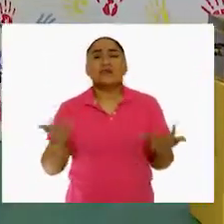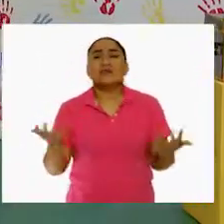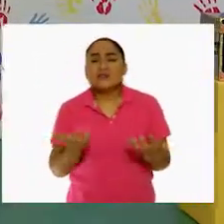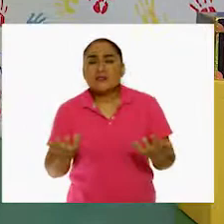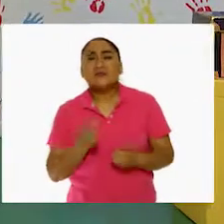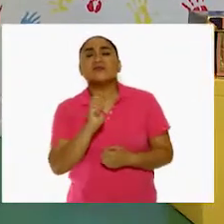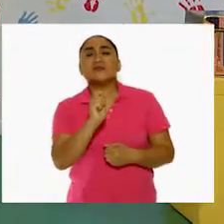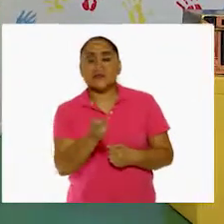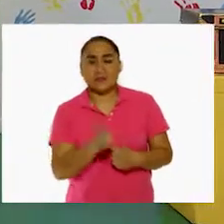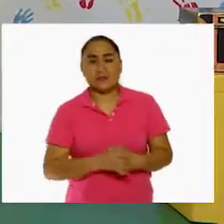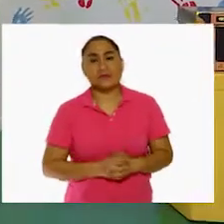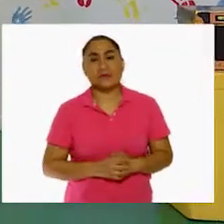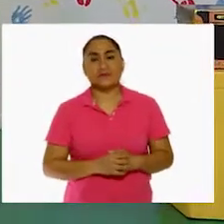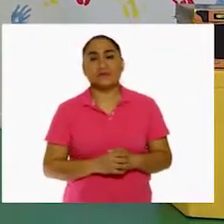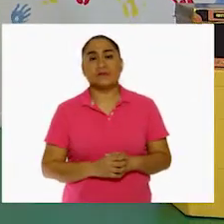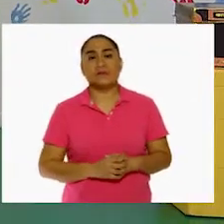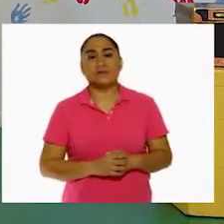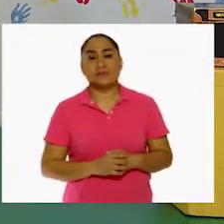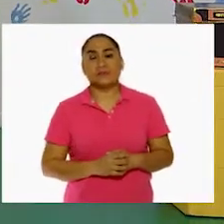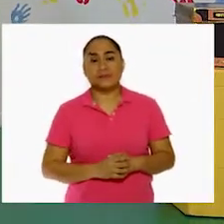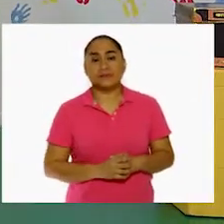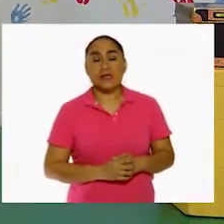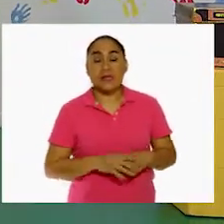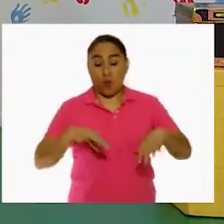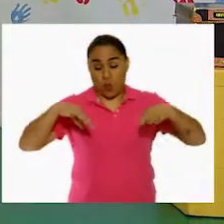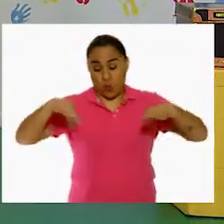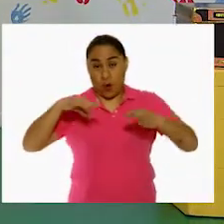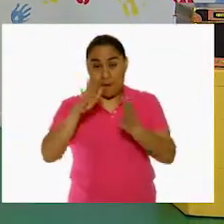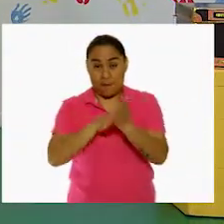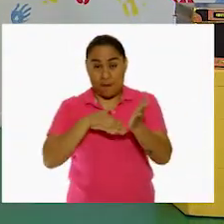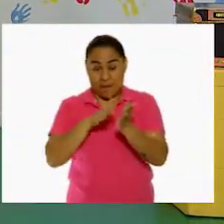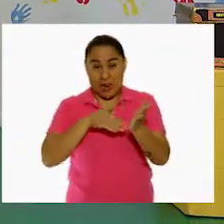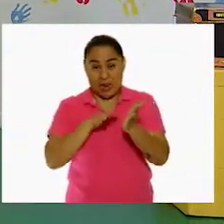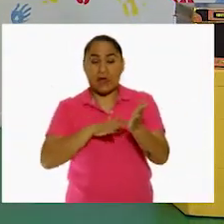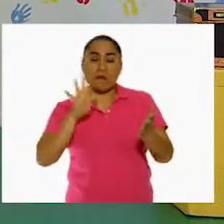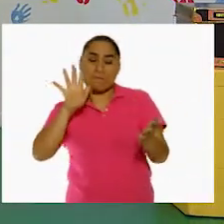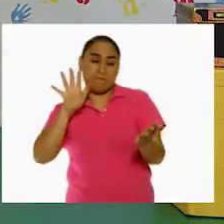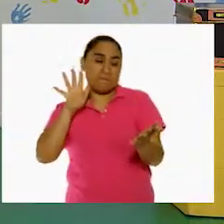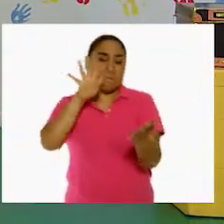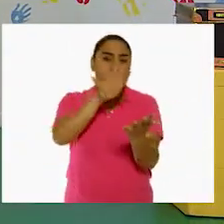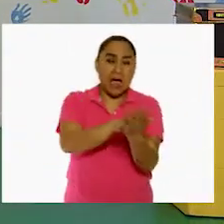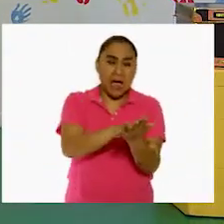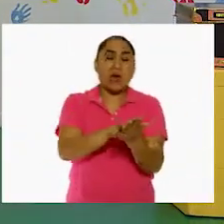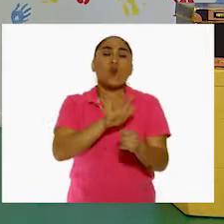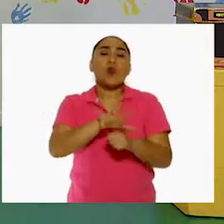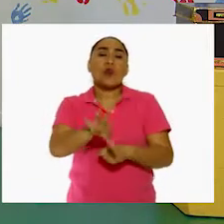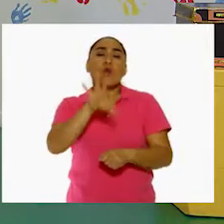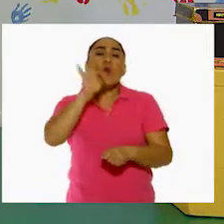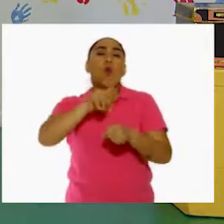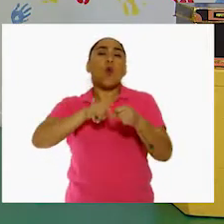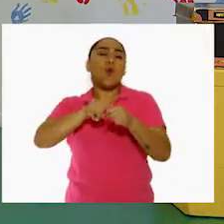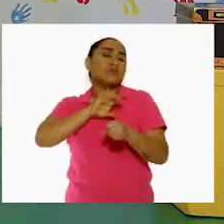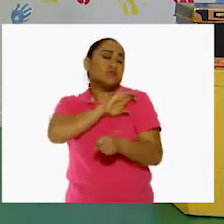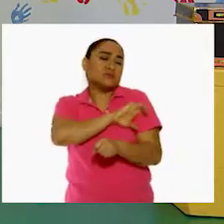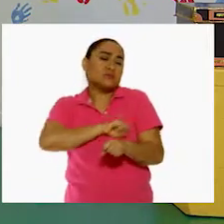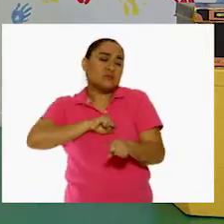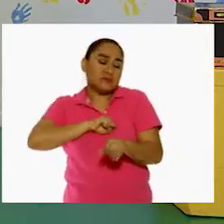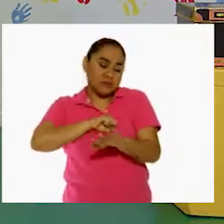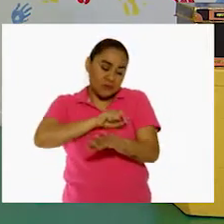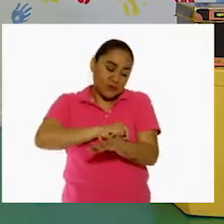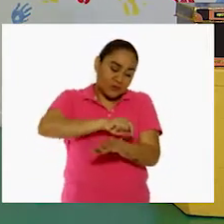poner... nuestra mano en una hoja de papel, con tu color favorito vas a trazar la silueta. La silueta,